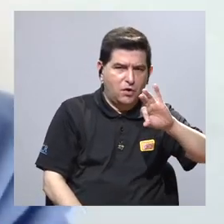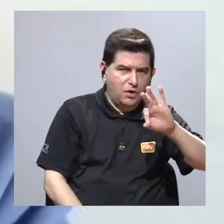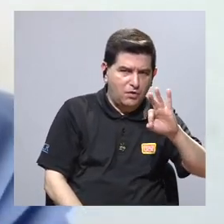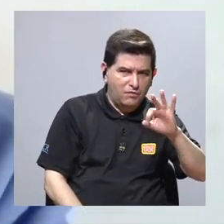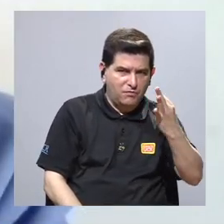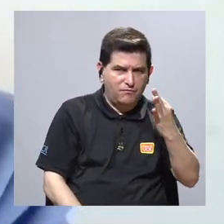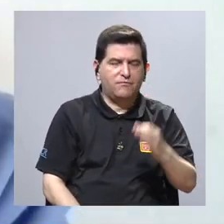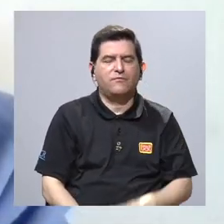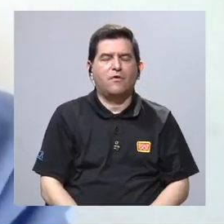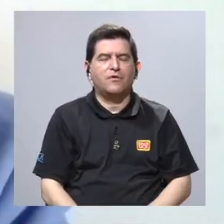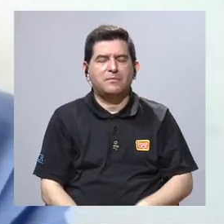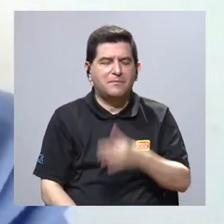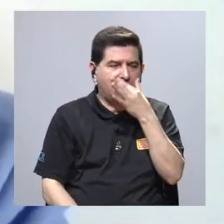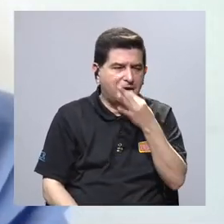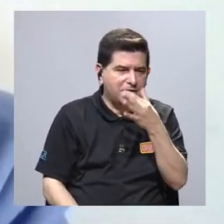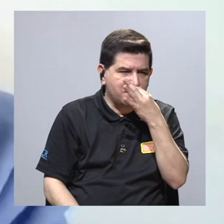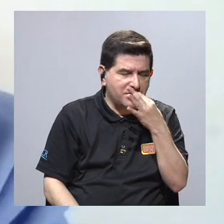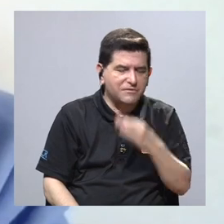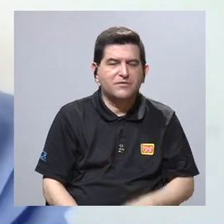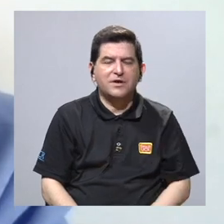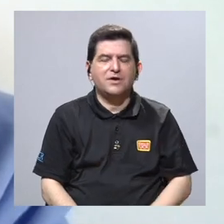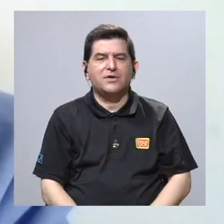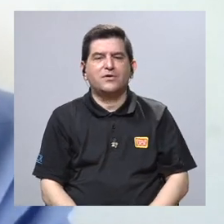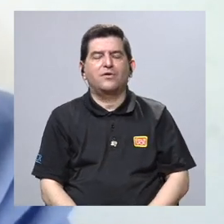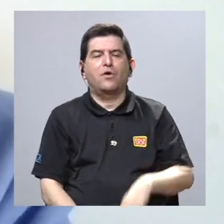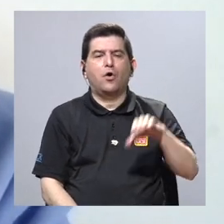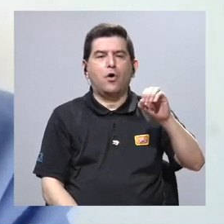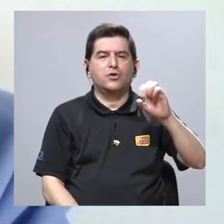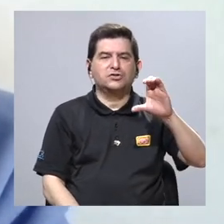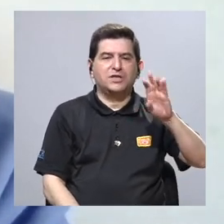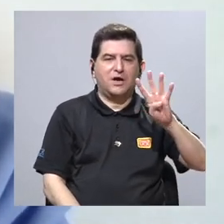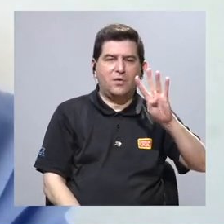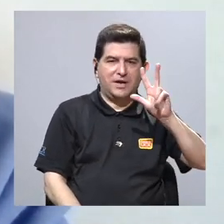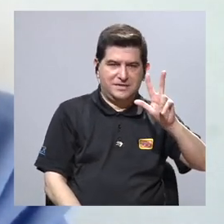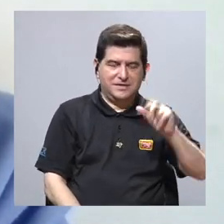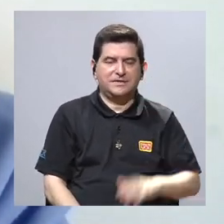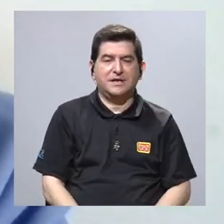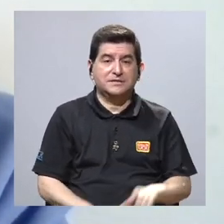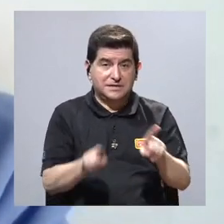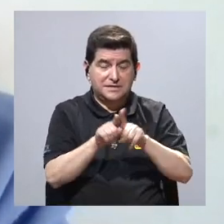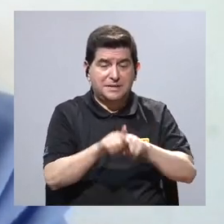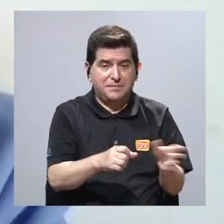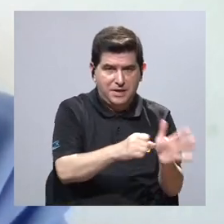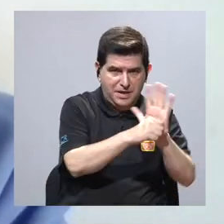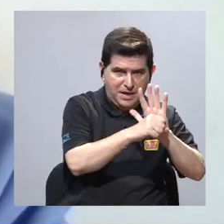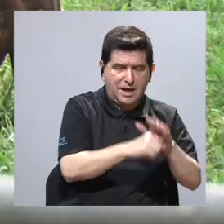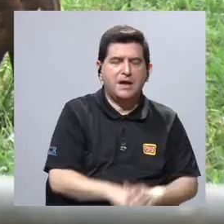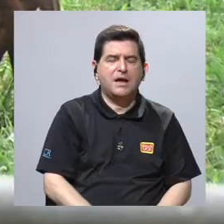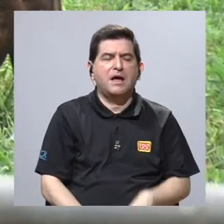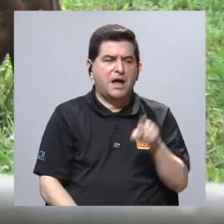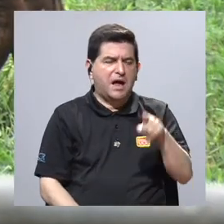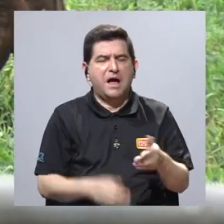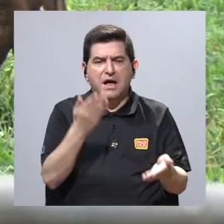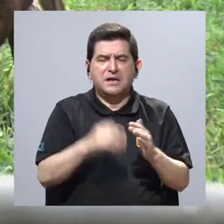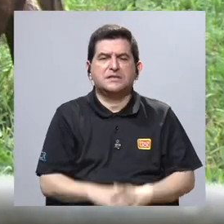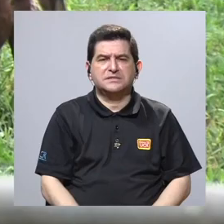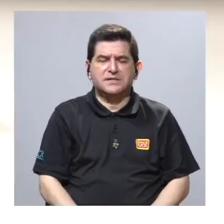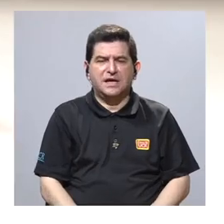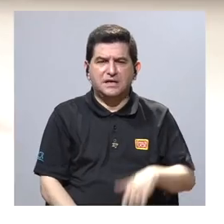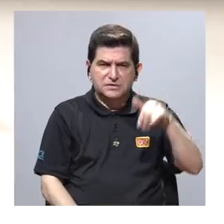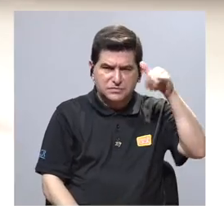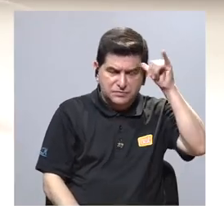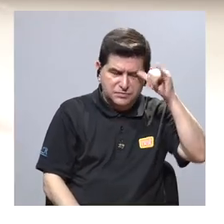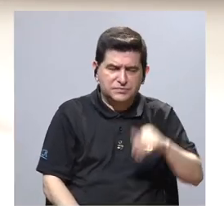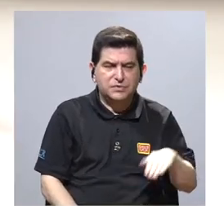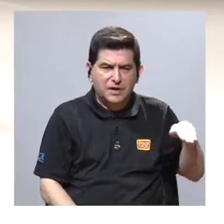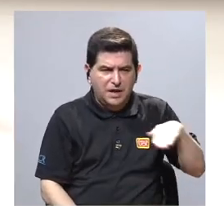que causa resfrío en humanos, que es el OC43. Encontramos coronavirus en bovinos, en ratas, en